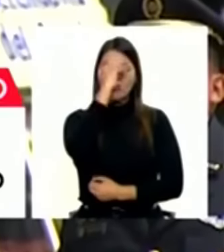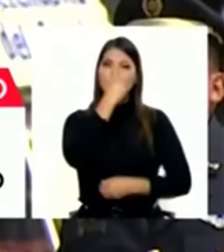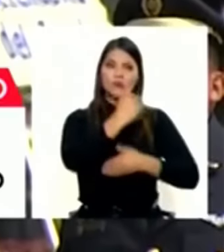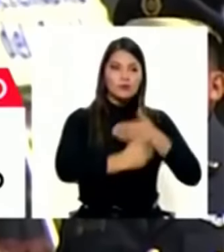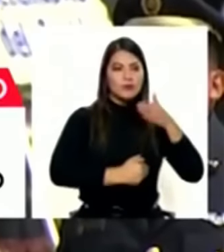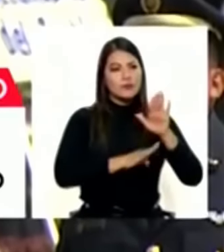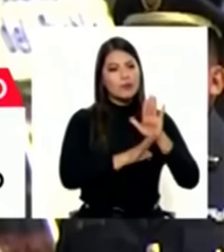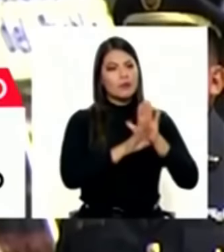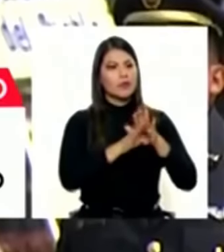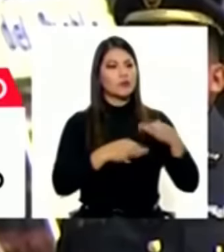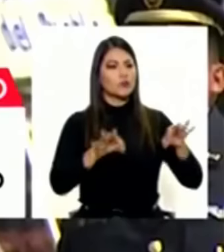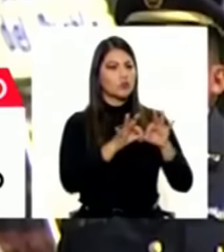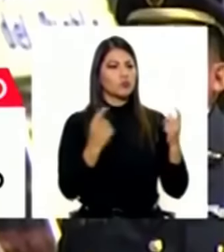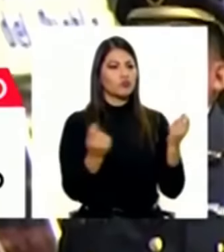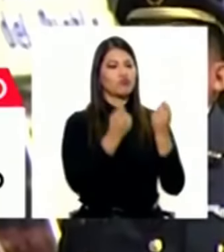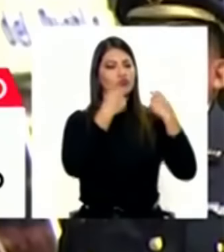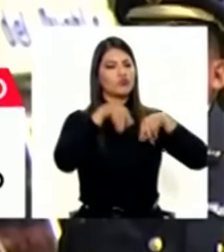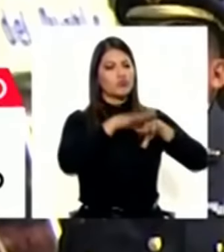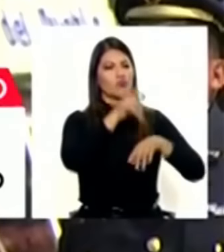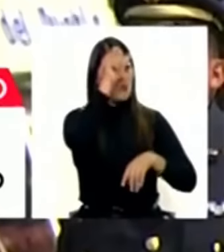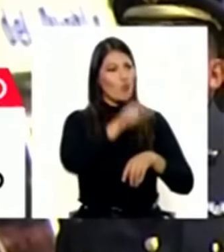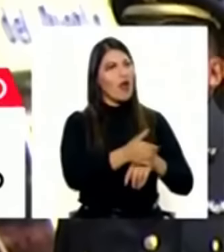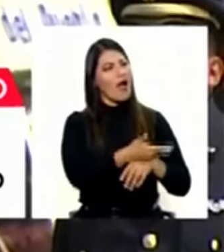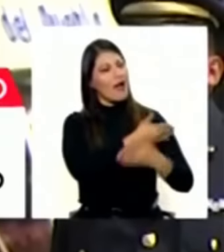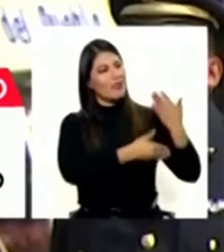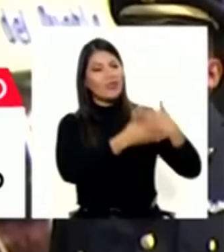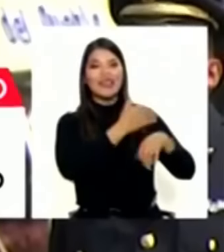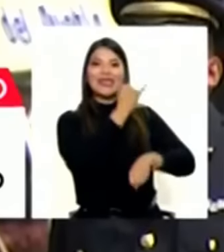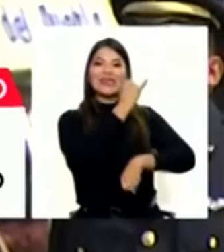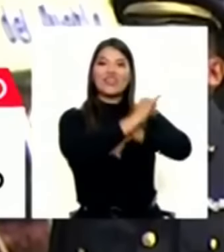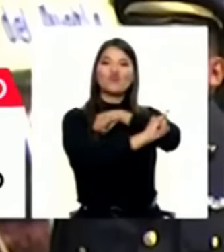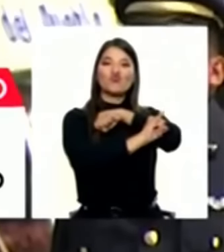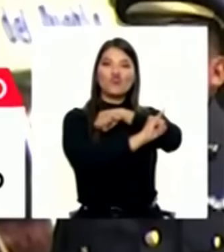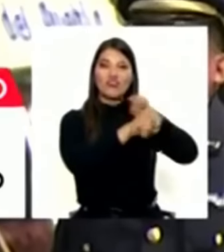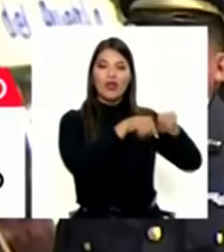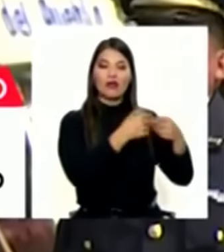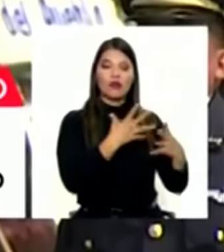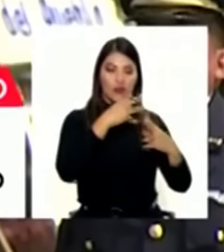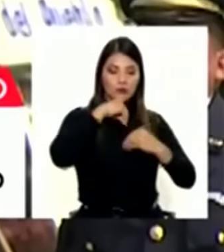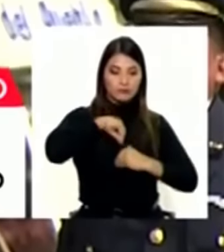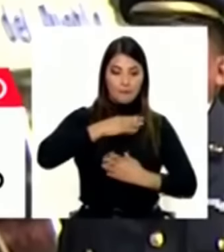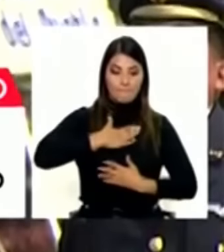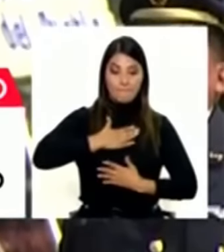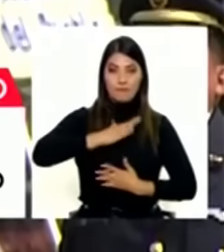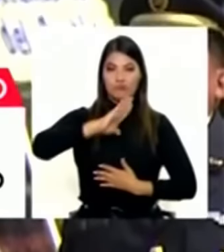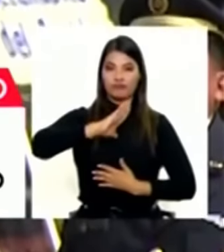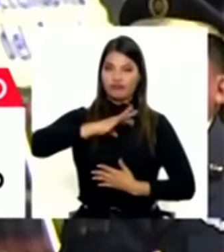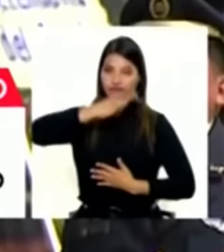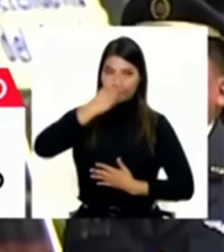valores institucionales de la integridad personal.